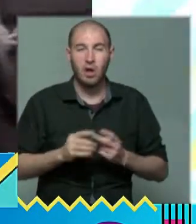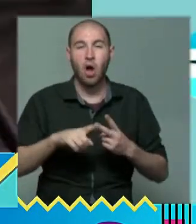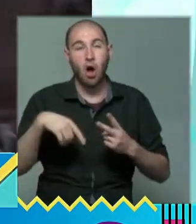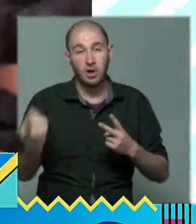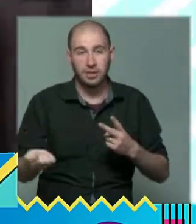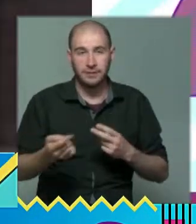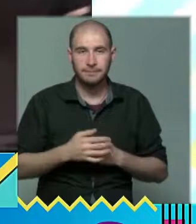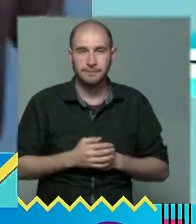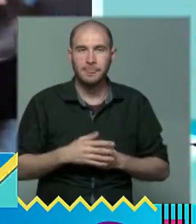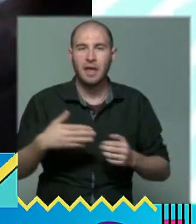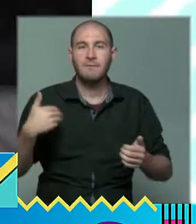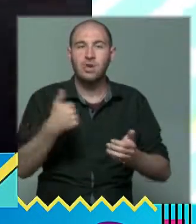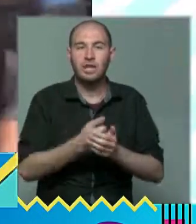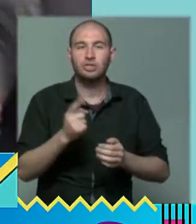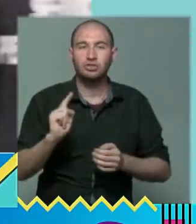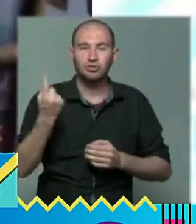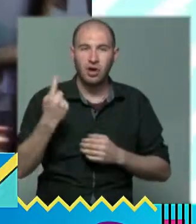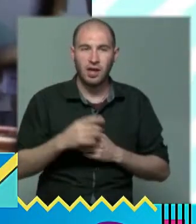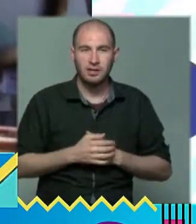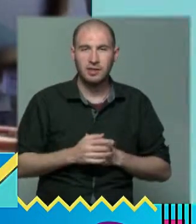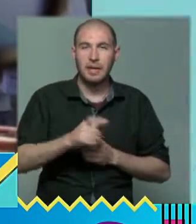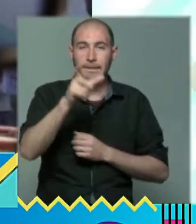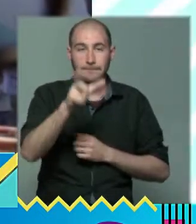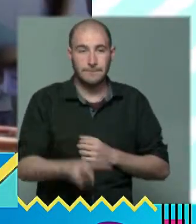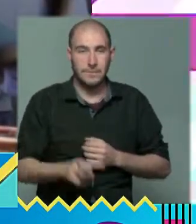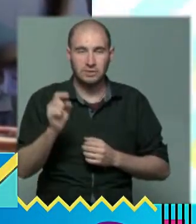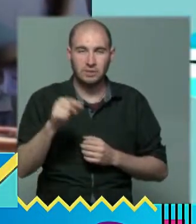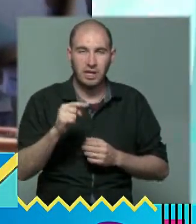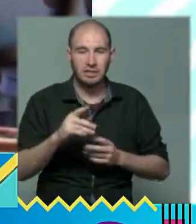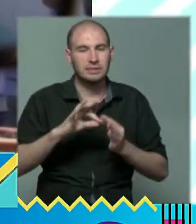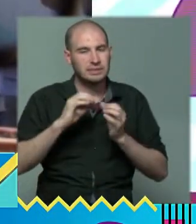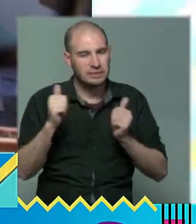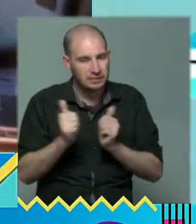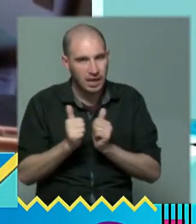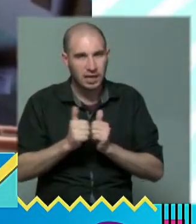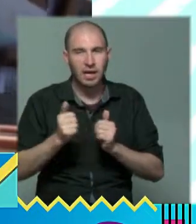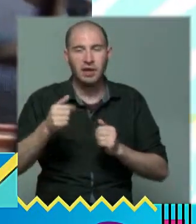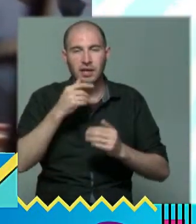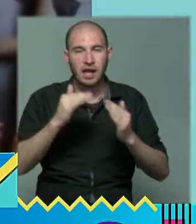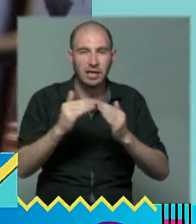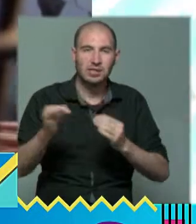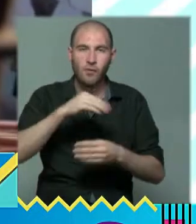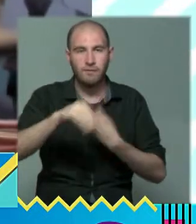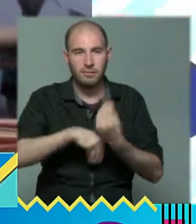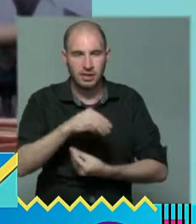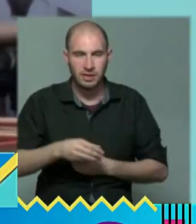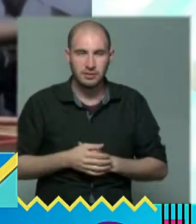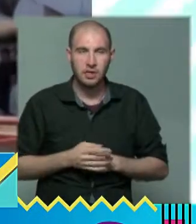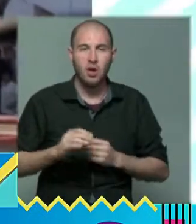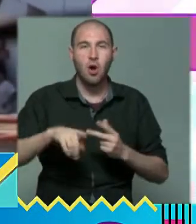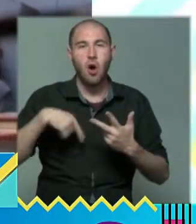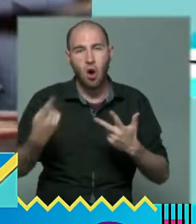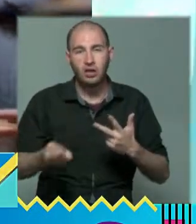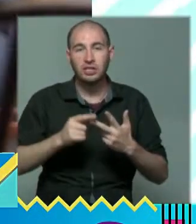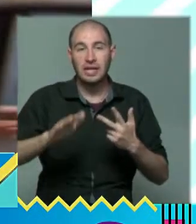es la violación solitaria a una persona que está cercana en la casa, una familia. Otra es